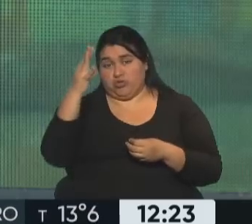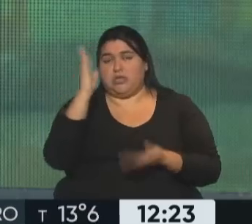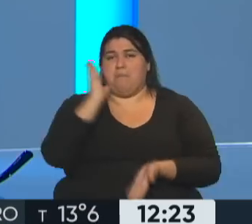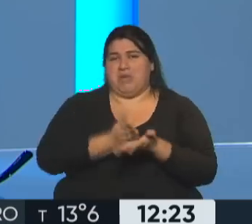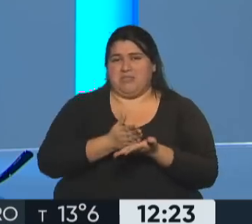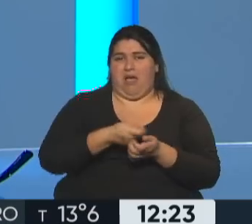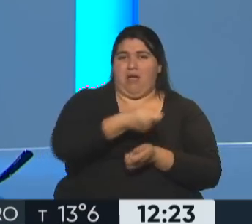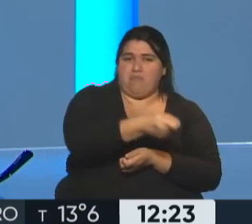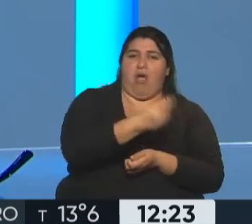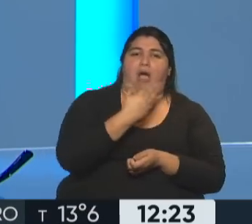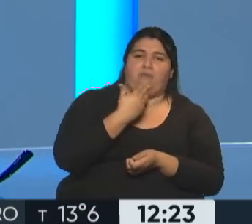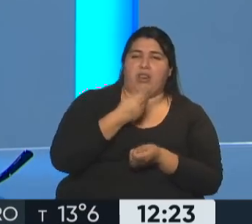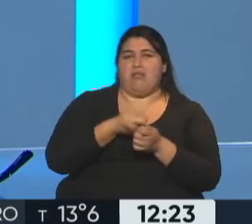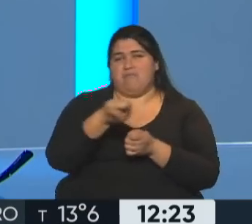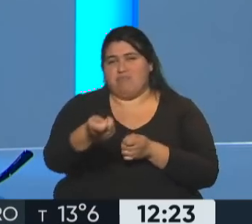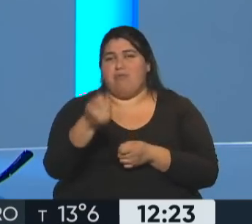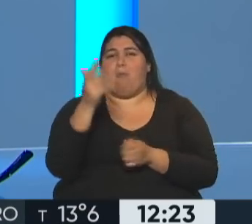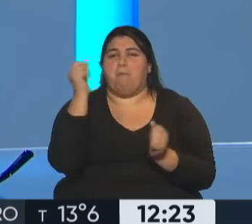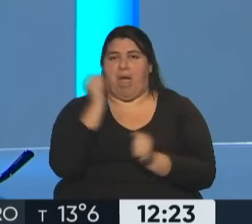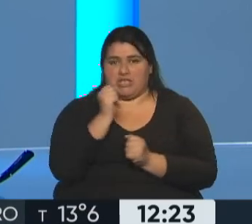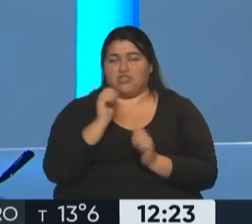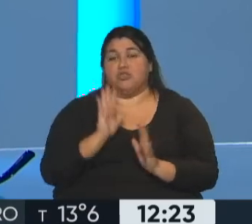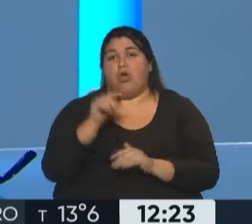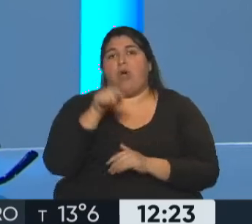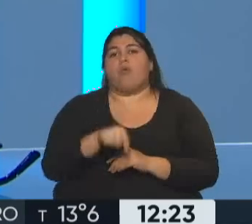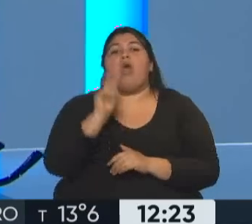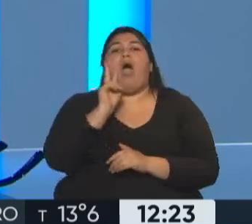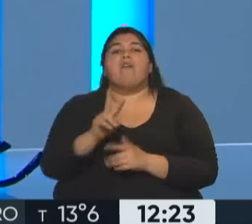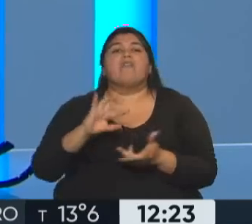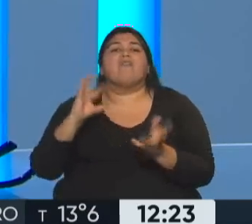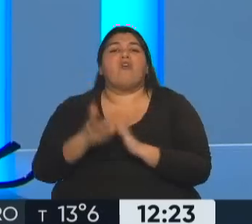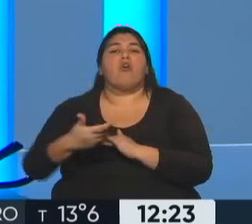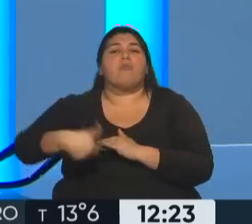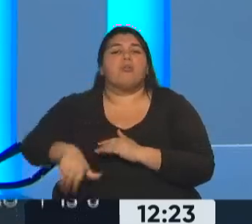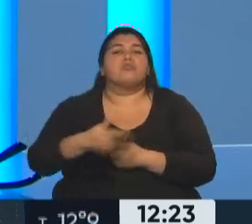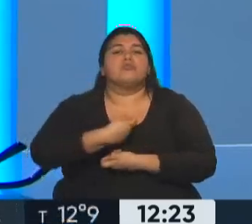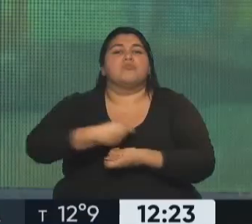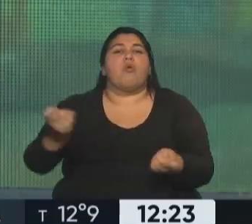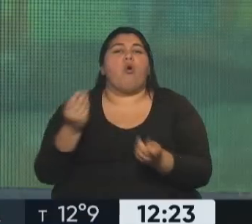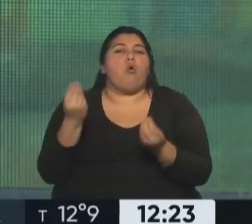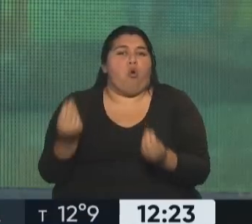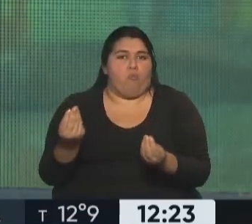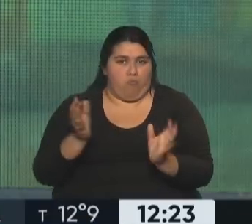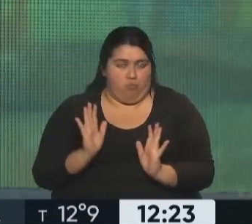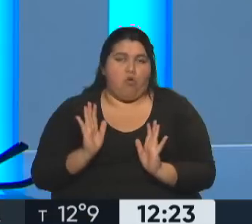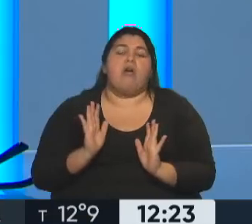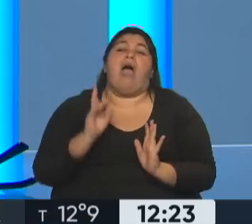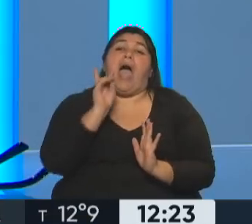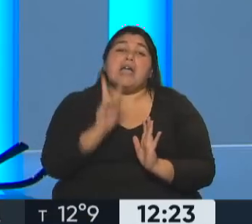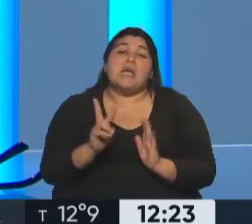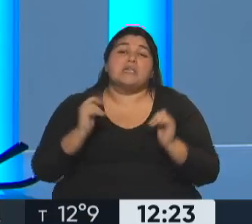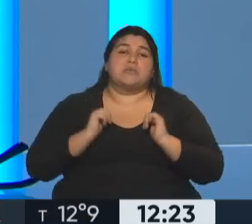abril y mayo vamos a ver cómo es la instrumentación de este porque si se espera recaudar esto obviamente va habrá que habrá que esperar para